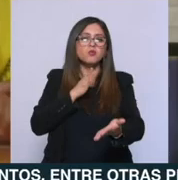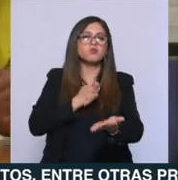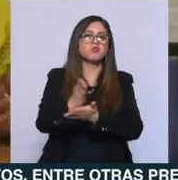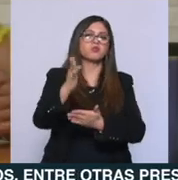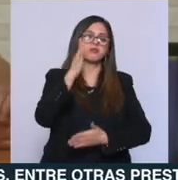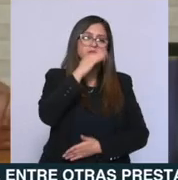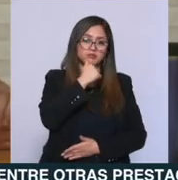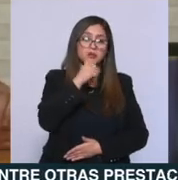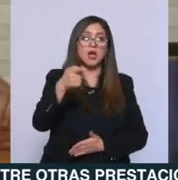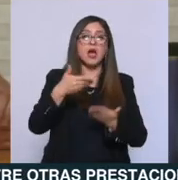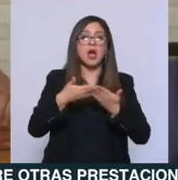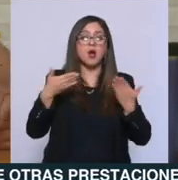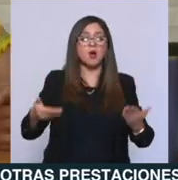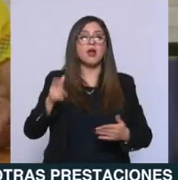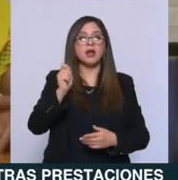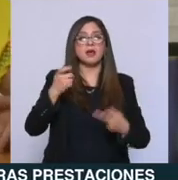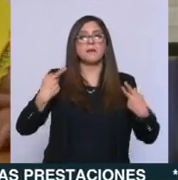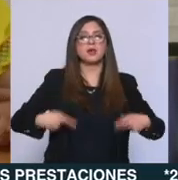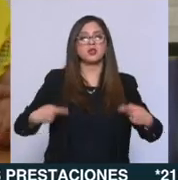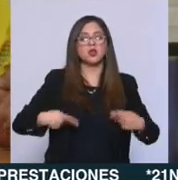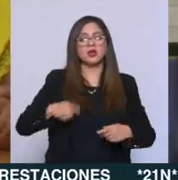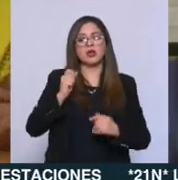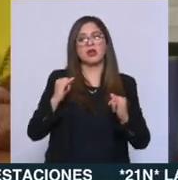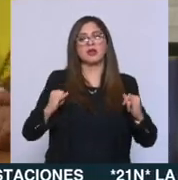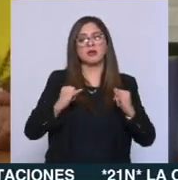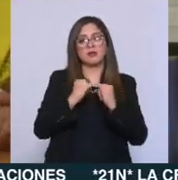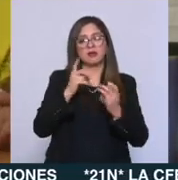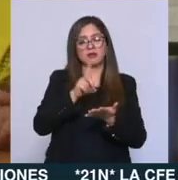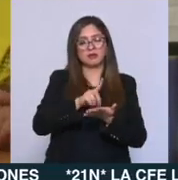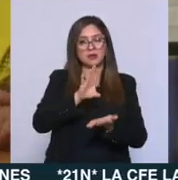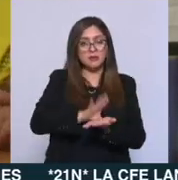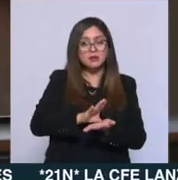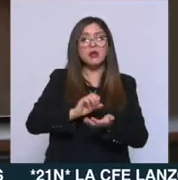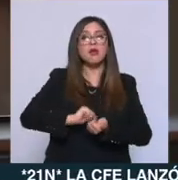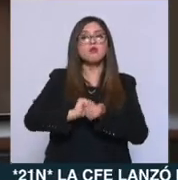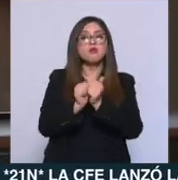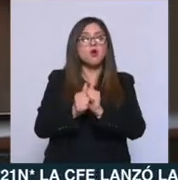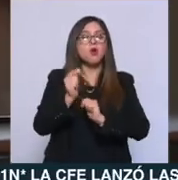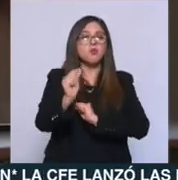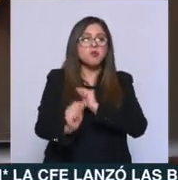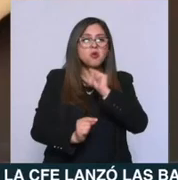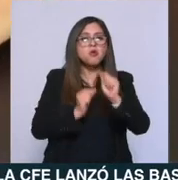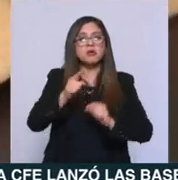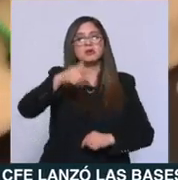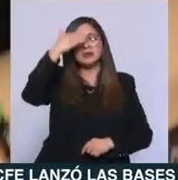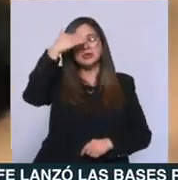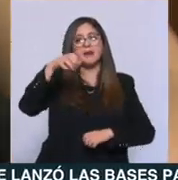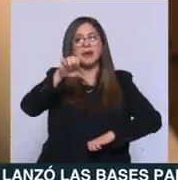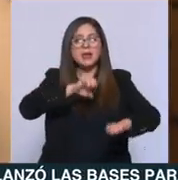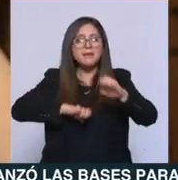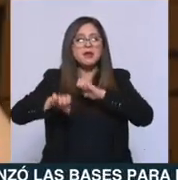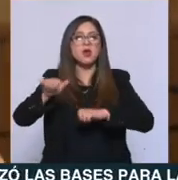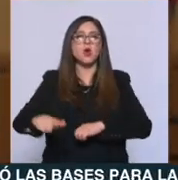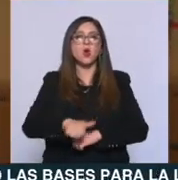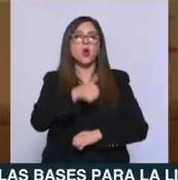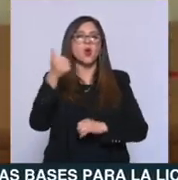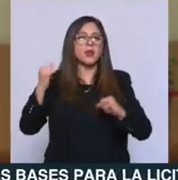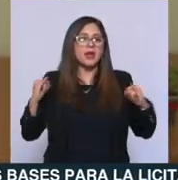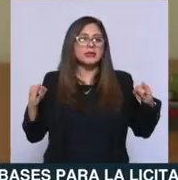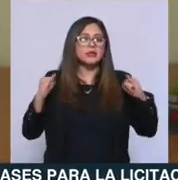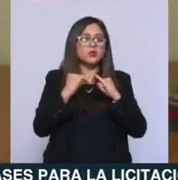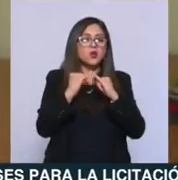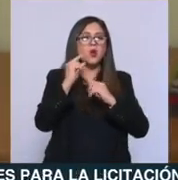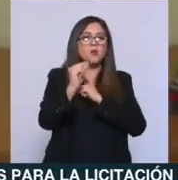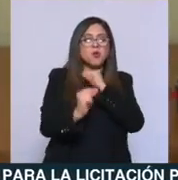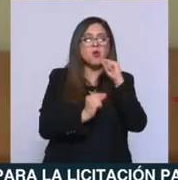Actualmente trabaja para el Instituto de Personas con Discapacidad y reconoce que hay avances en empresas e instituciones que cada día se suman más